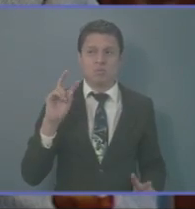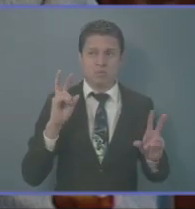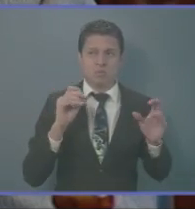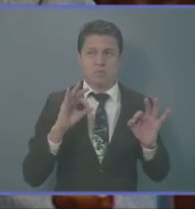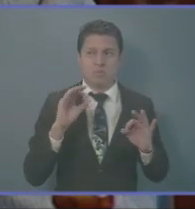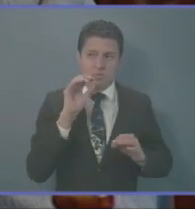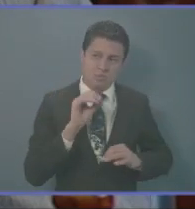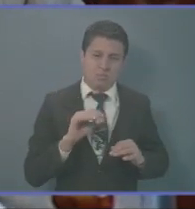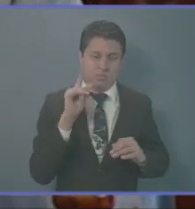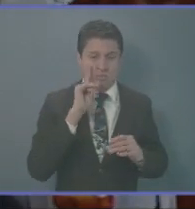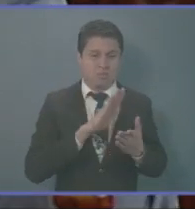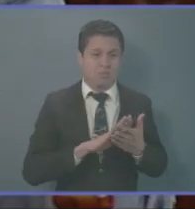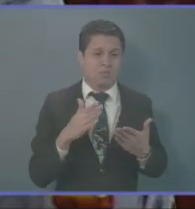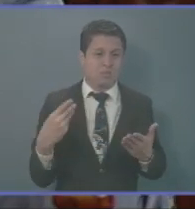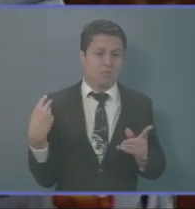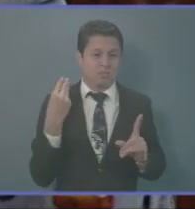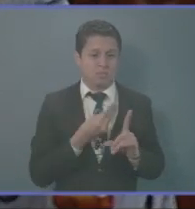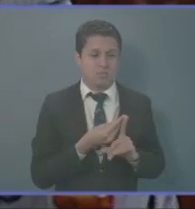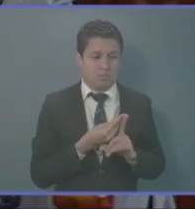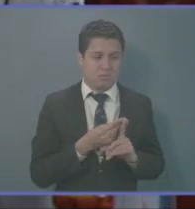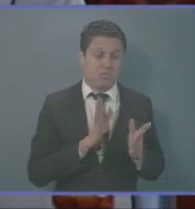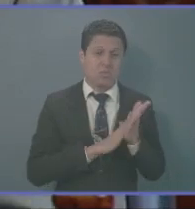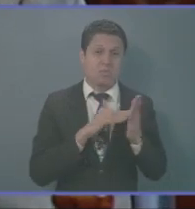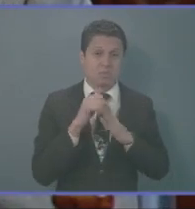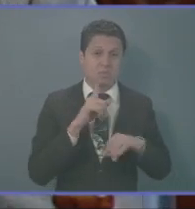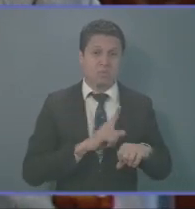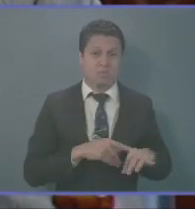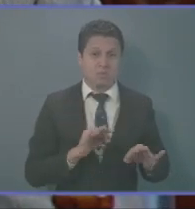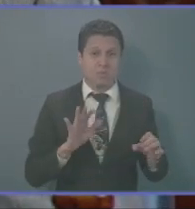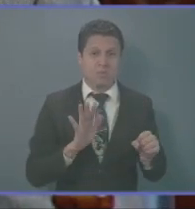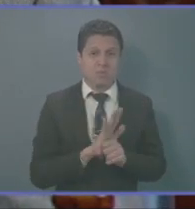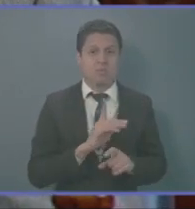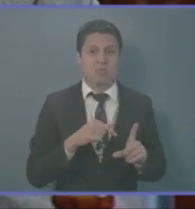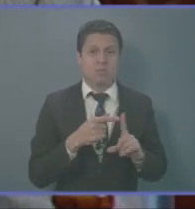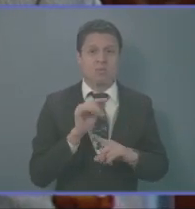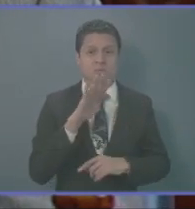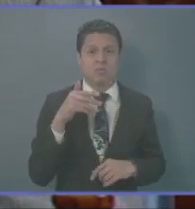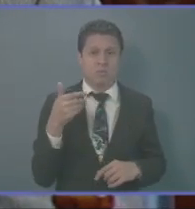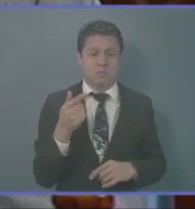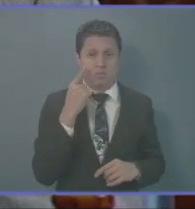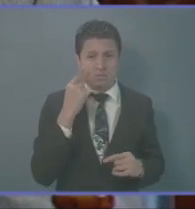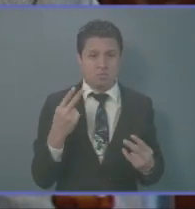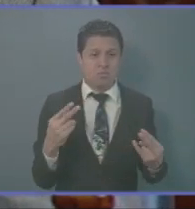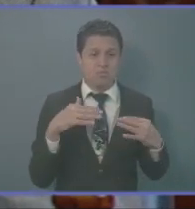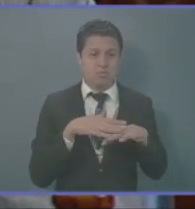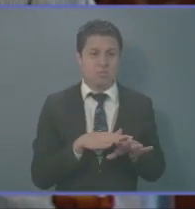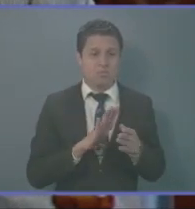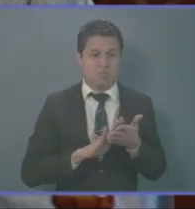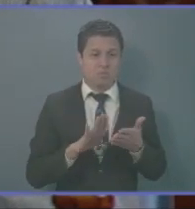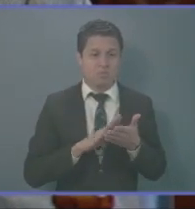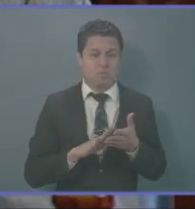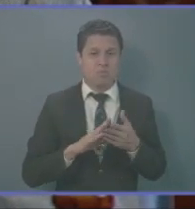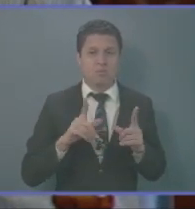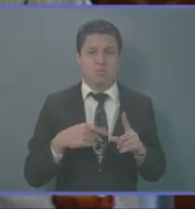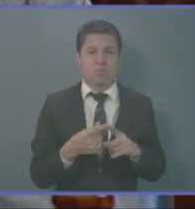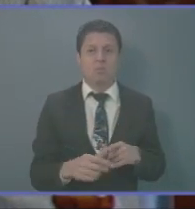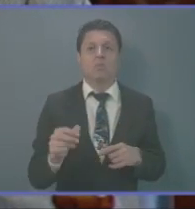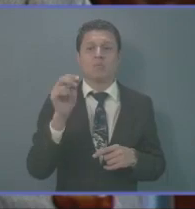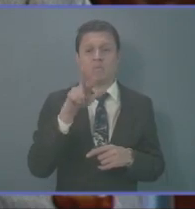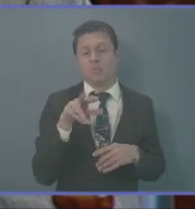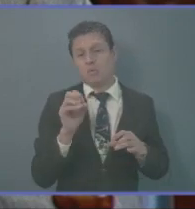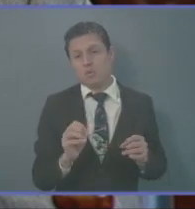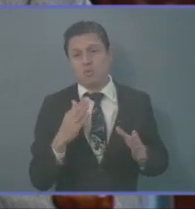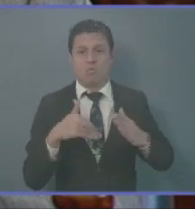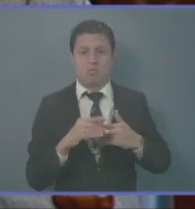las cuotas utilizadas. Plazo total hasta 5 años, que incluye periodo de gracia de hasta 3 más